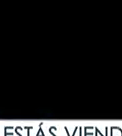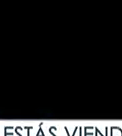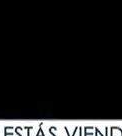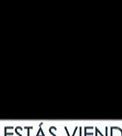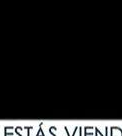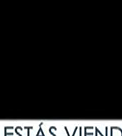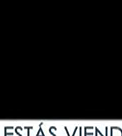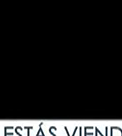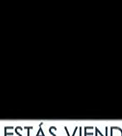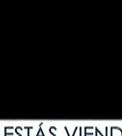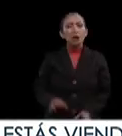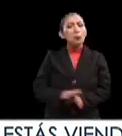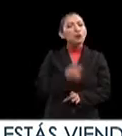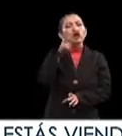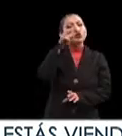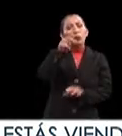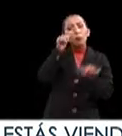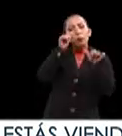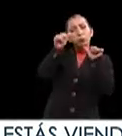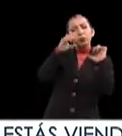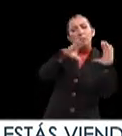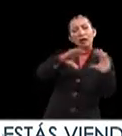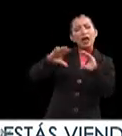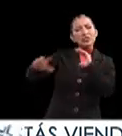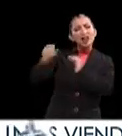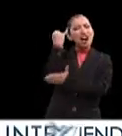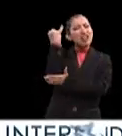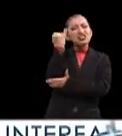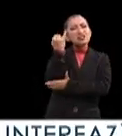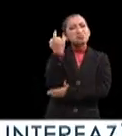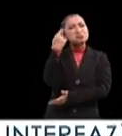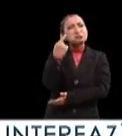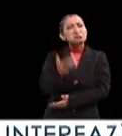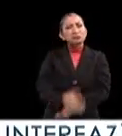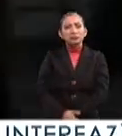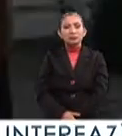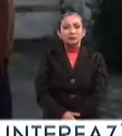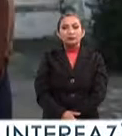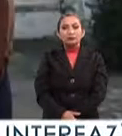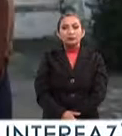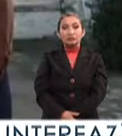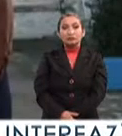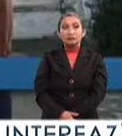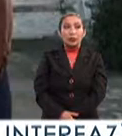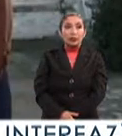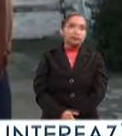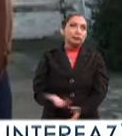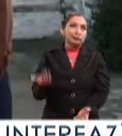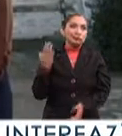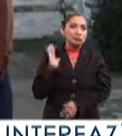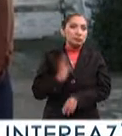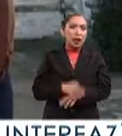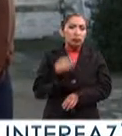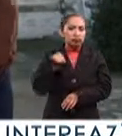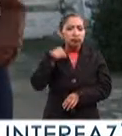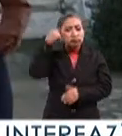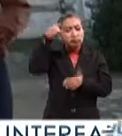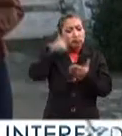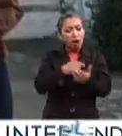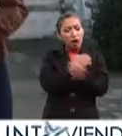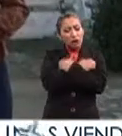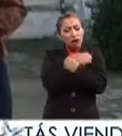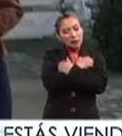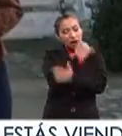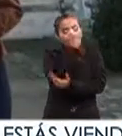¿Por qué dedicarte a dar clases de preescolar? más que nada porque, o sea, creo que la